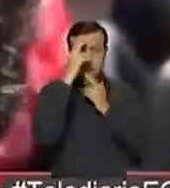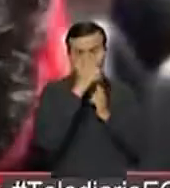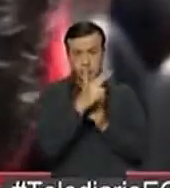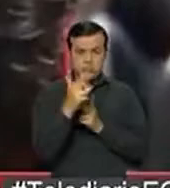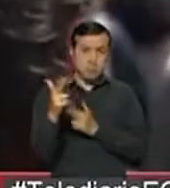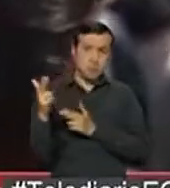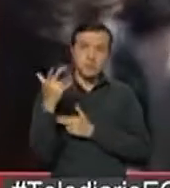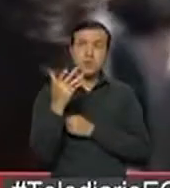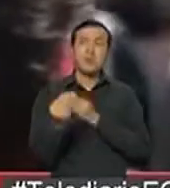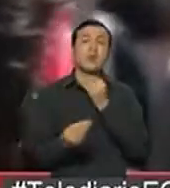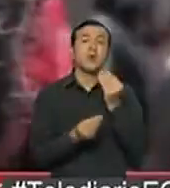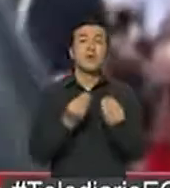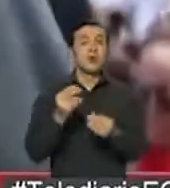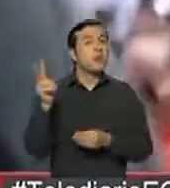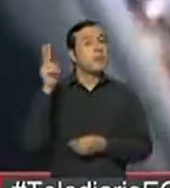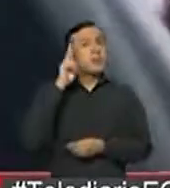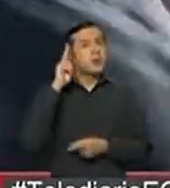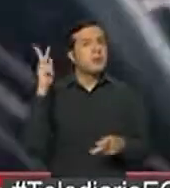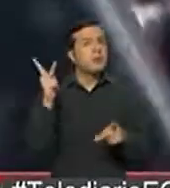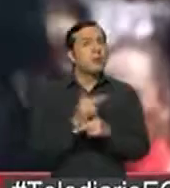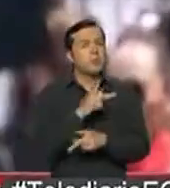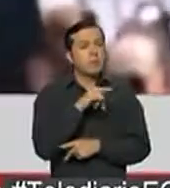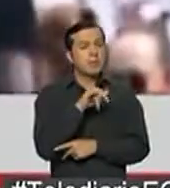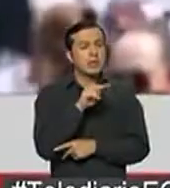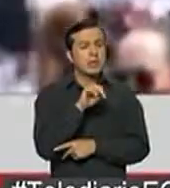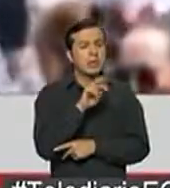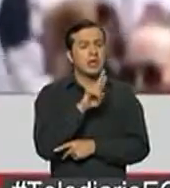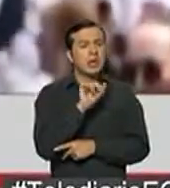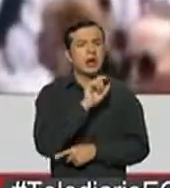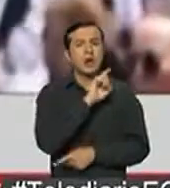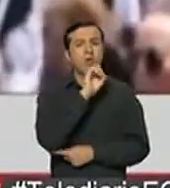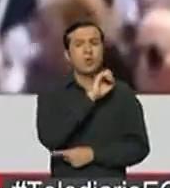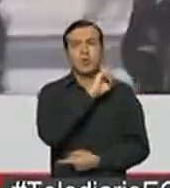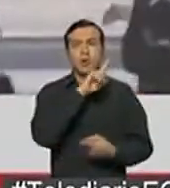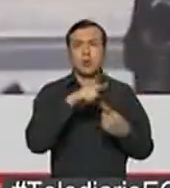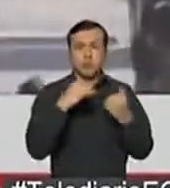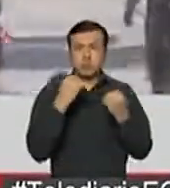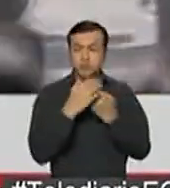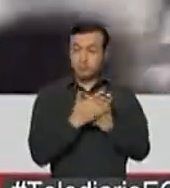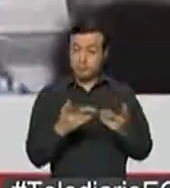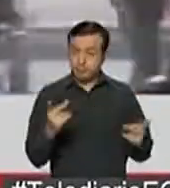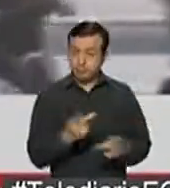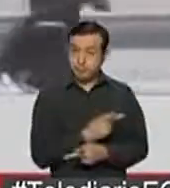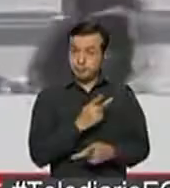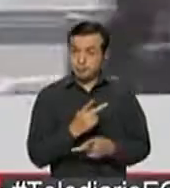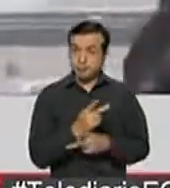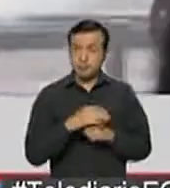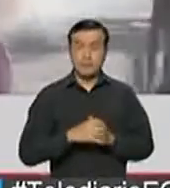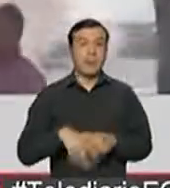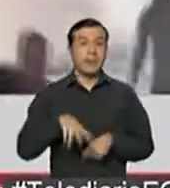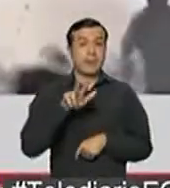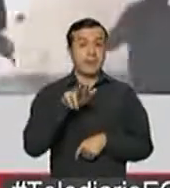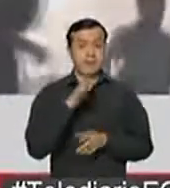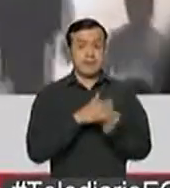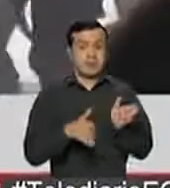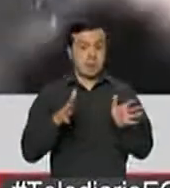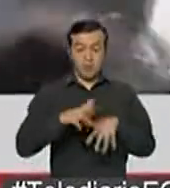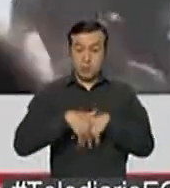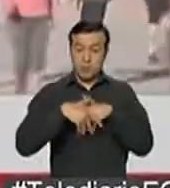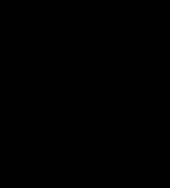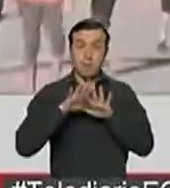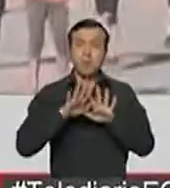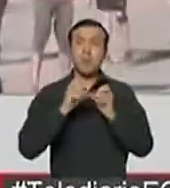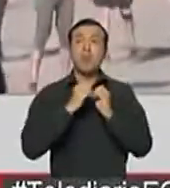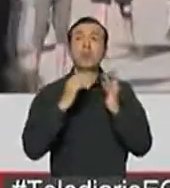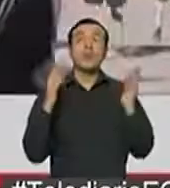que sistemáticamente Piñera desde octubre hasta la fecha. Durante estos 3 meses de protestas se han